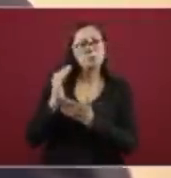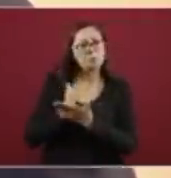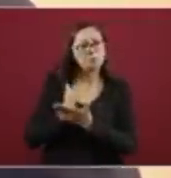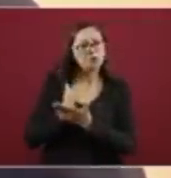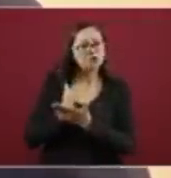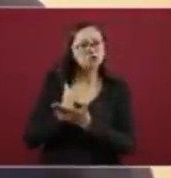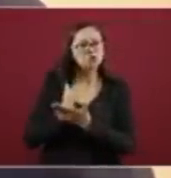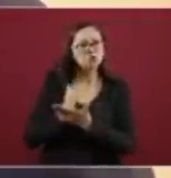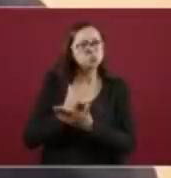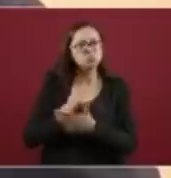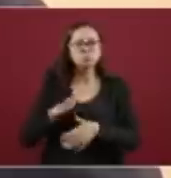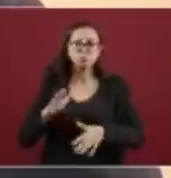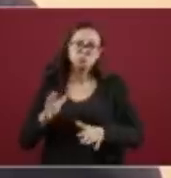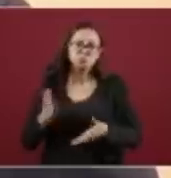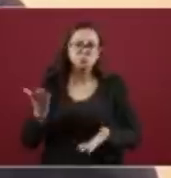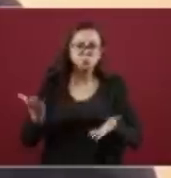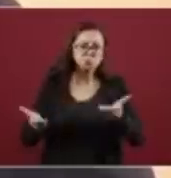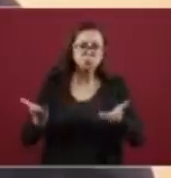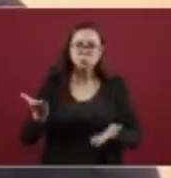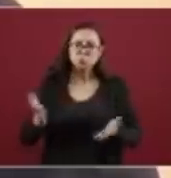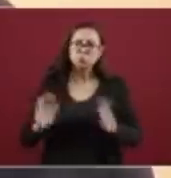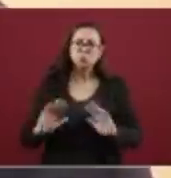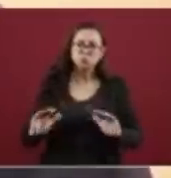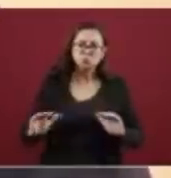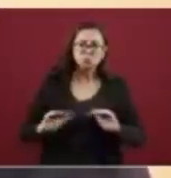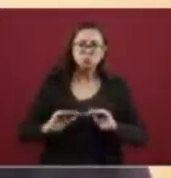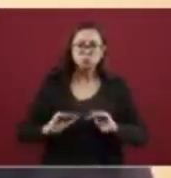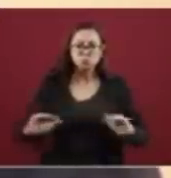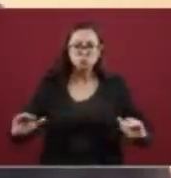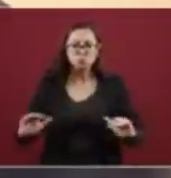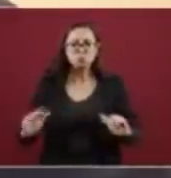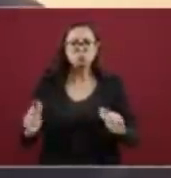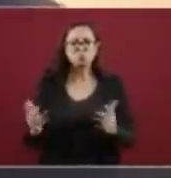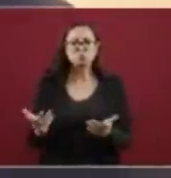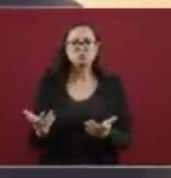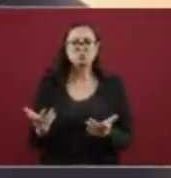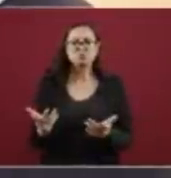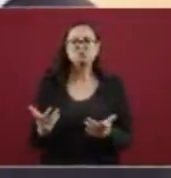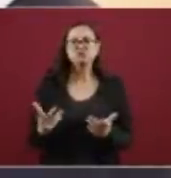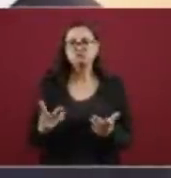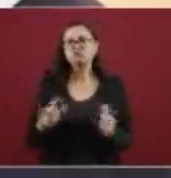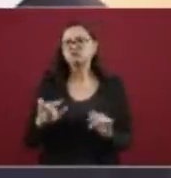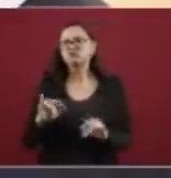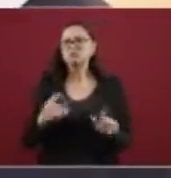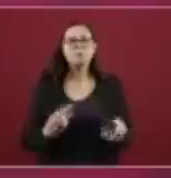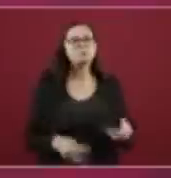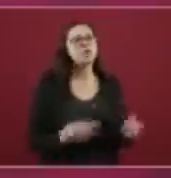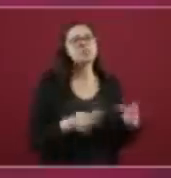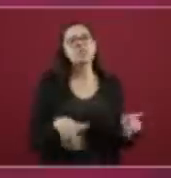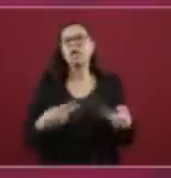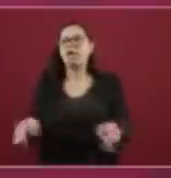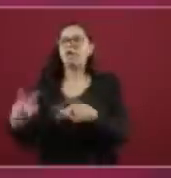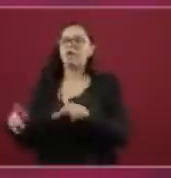consumo en el país, era más tráfico.